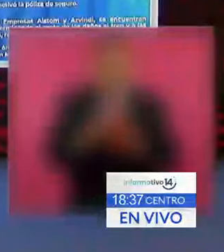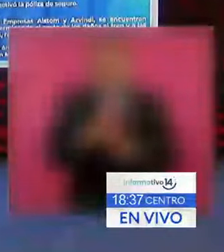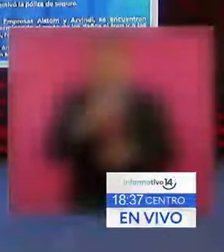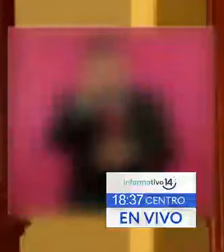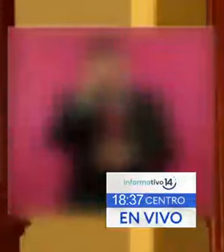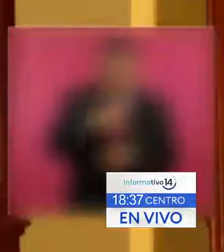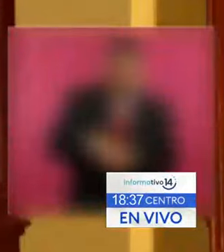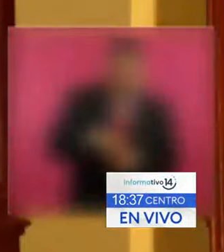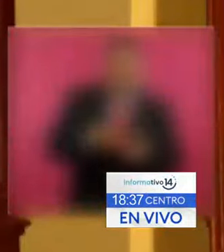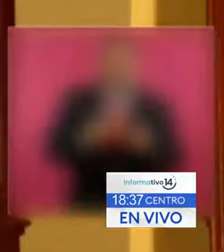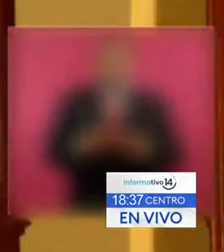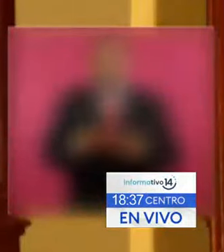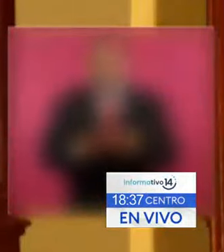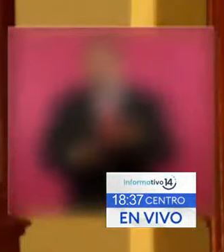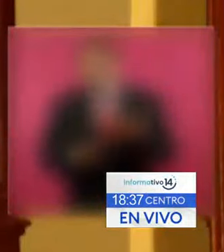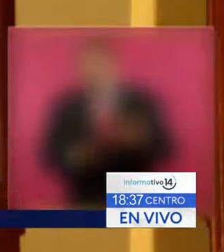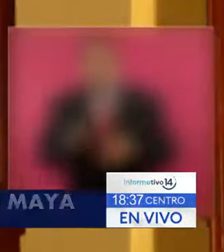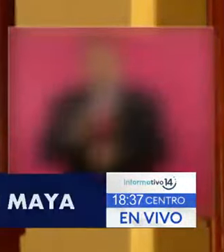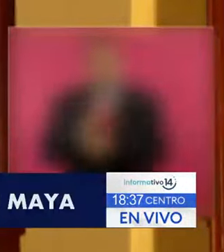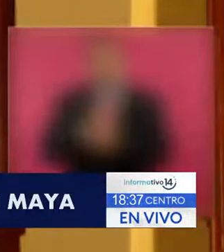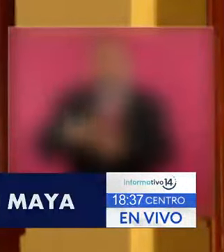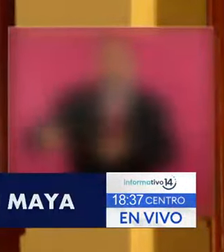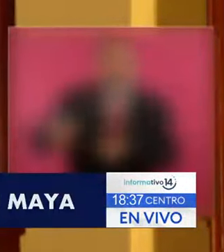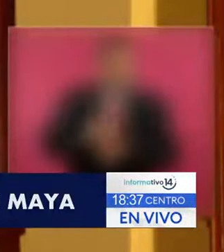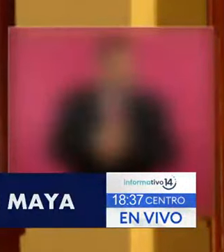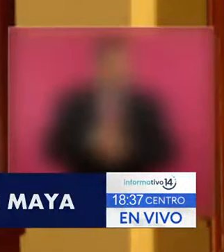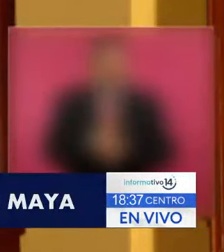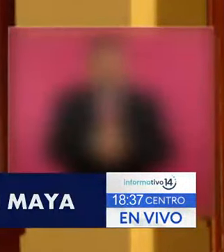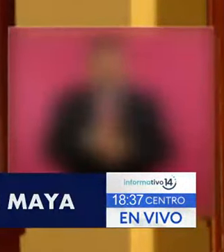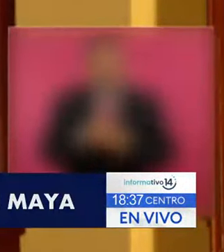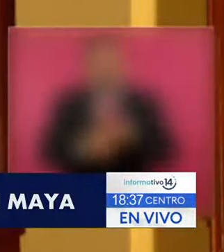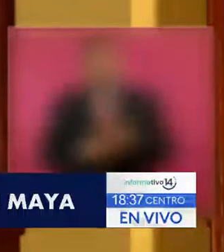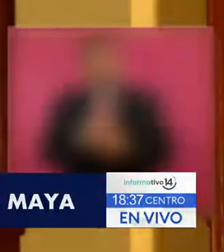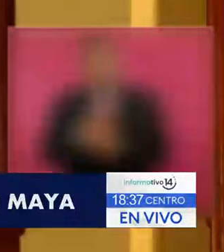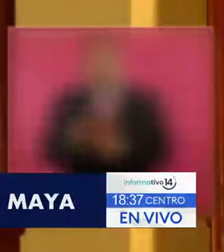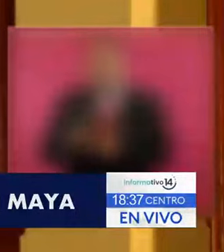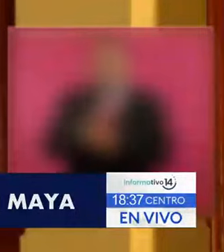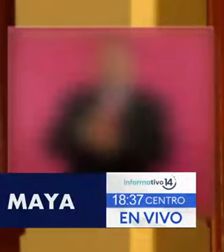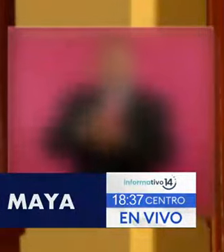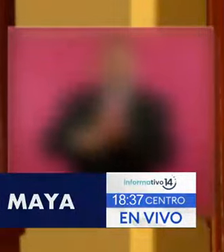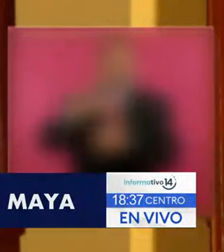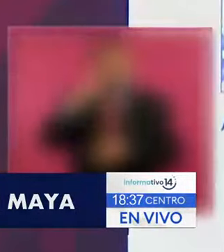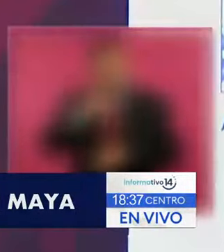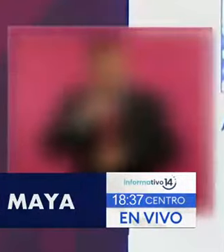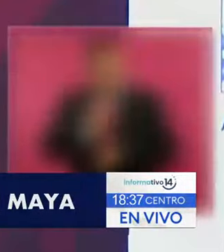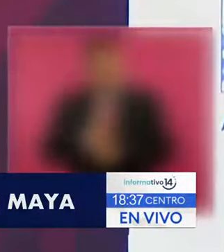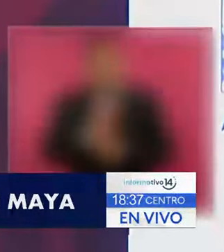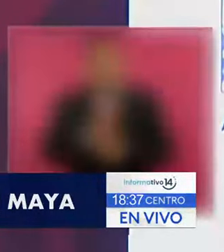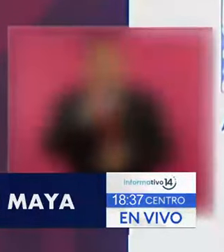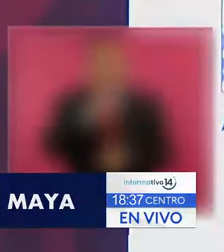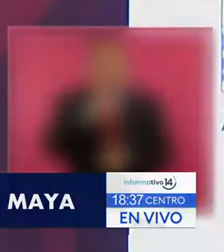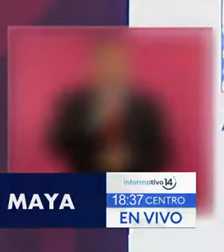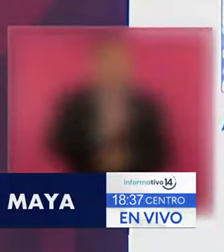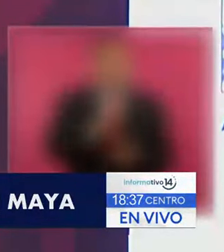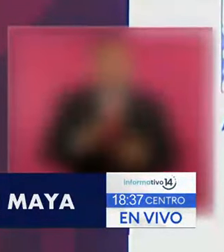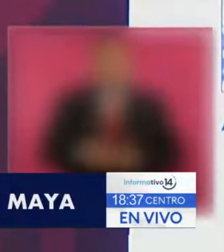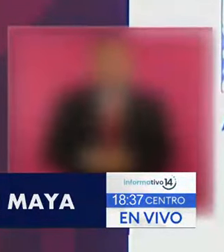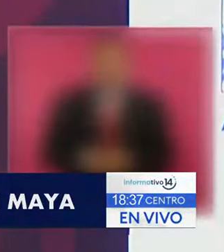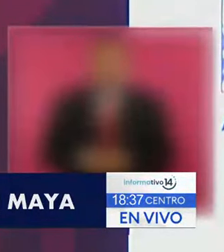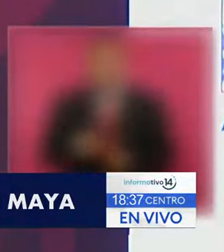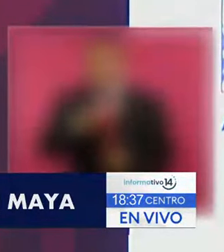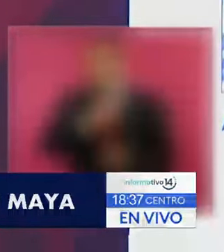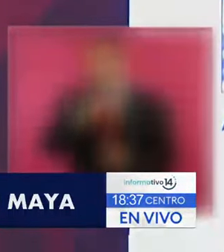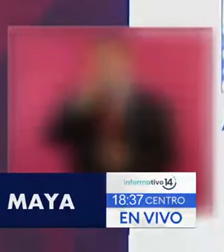marzo. El titular de la Sedena precisó que el seguro y las empresas que construyeron los vagones y las vías ya realizan